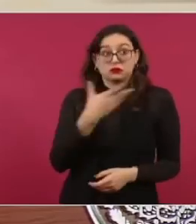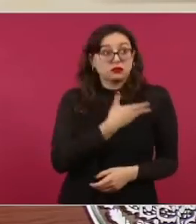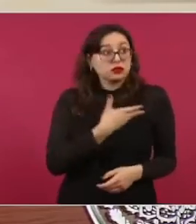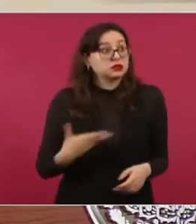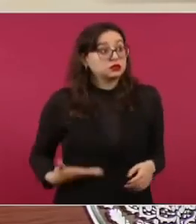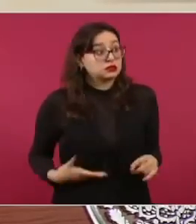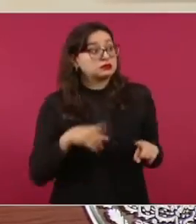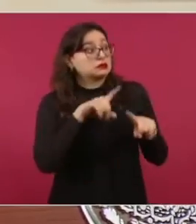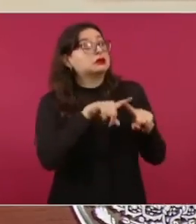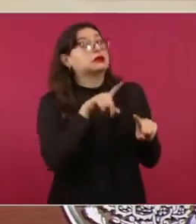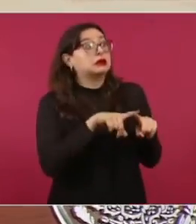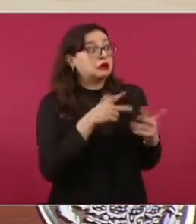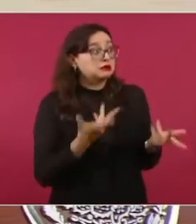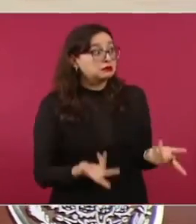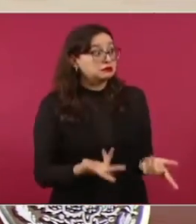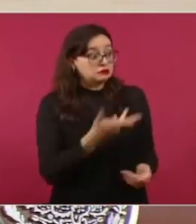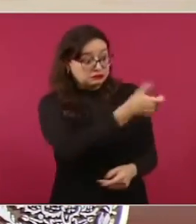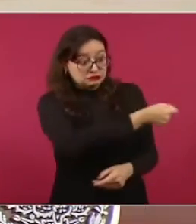diera